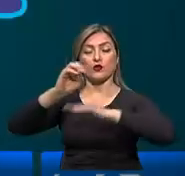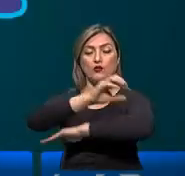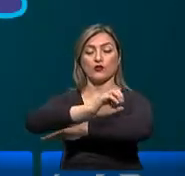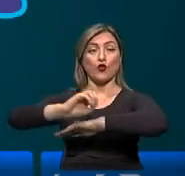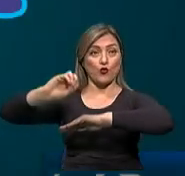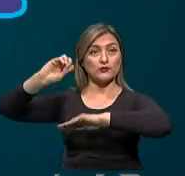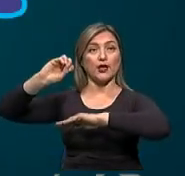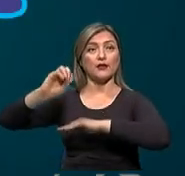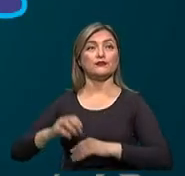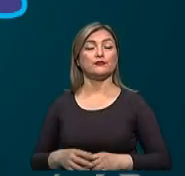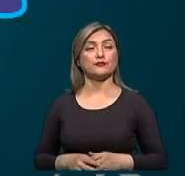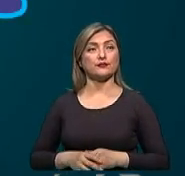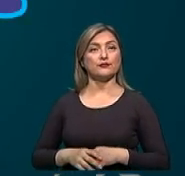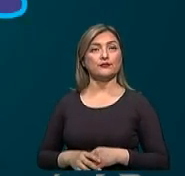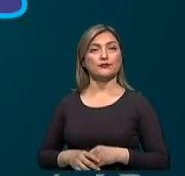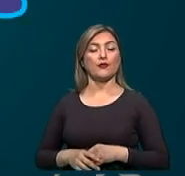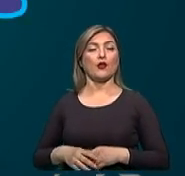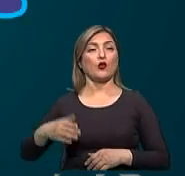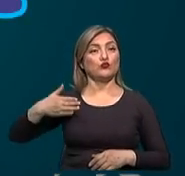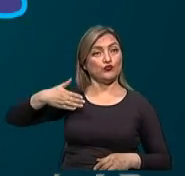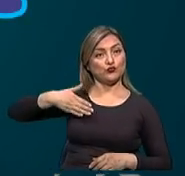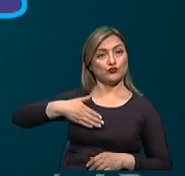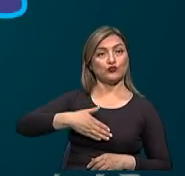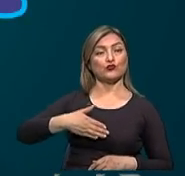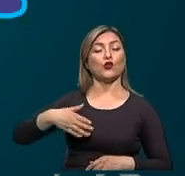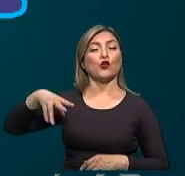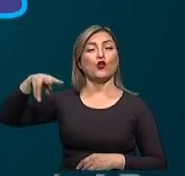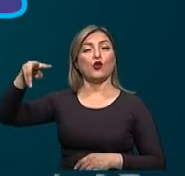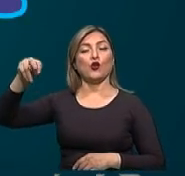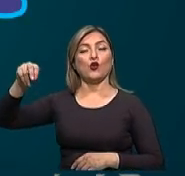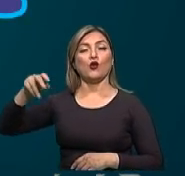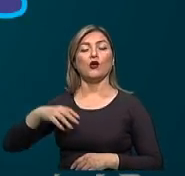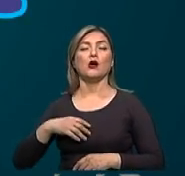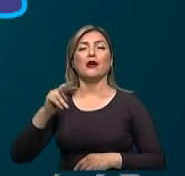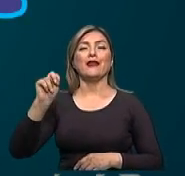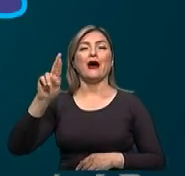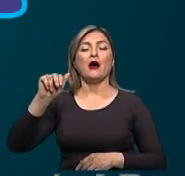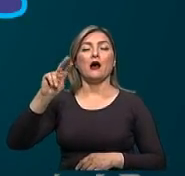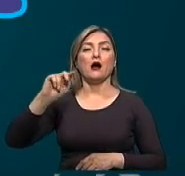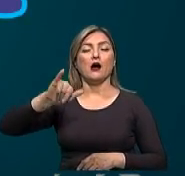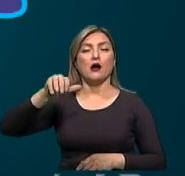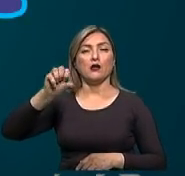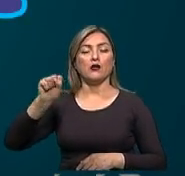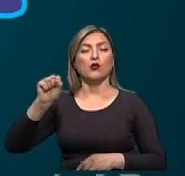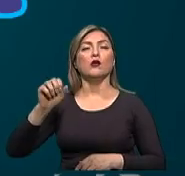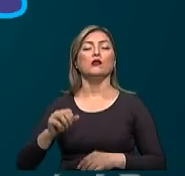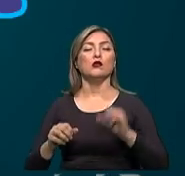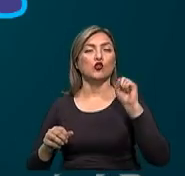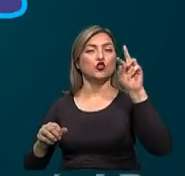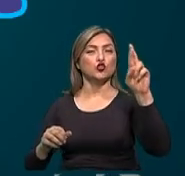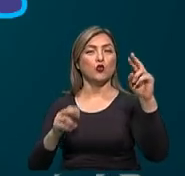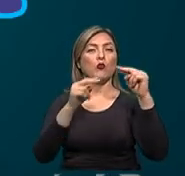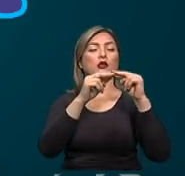occidental, por la parte oriental avenida Simón Bolívar, por el norte desde la avenida Naranjos y por el sur desde el puente de Catahuango. Ahí